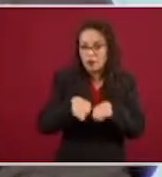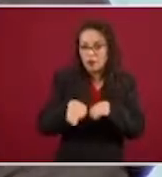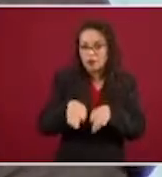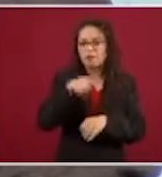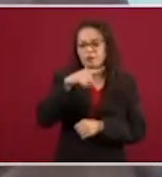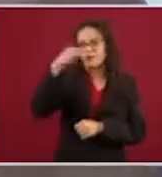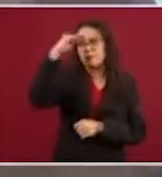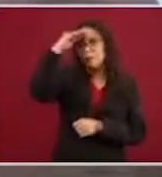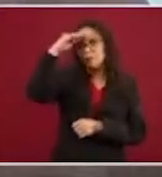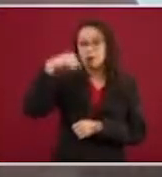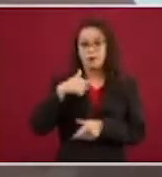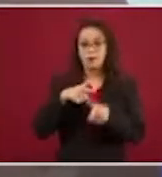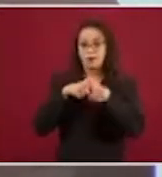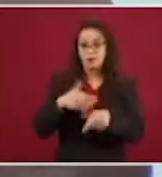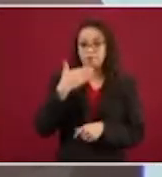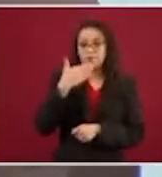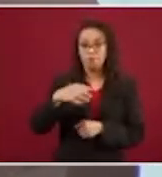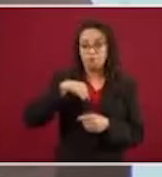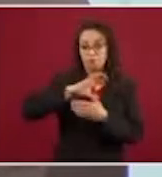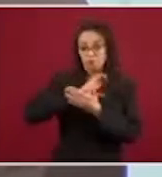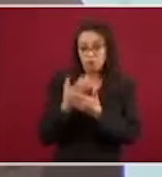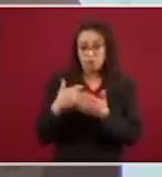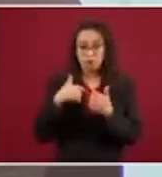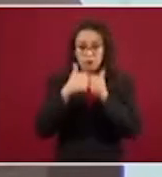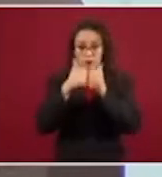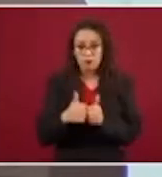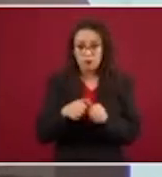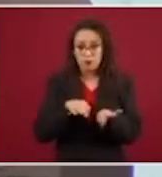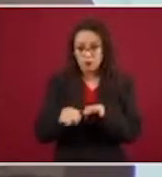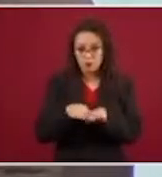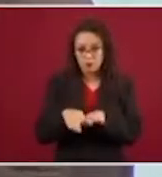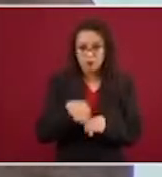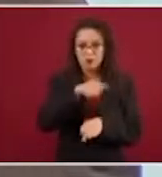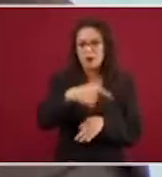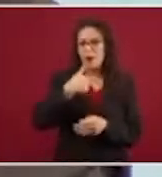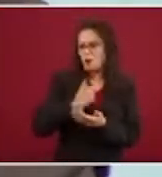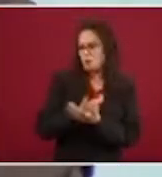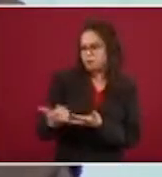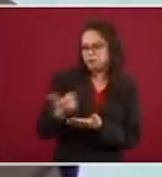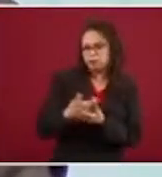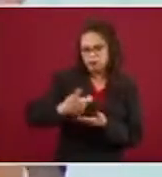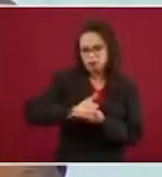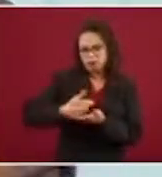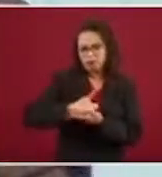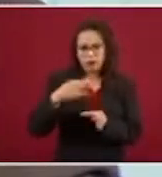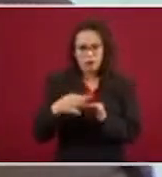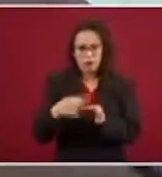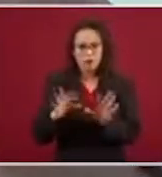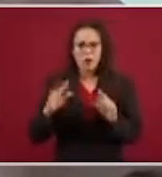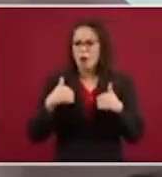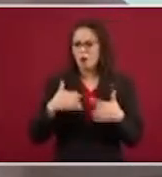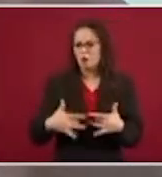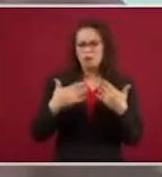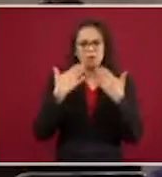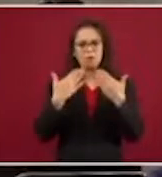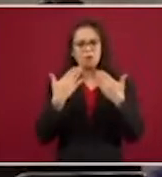estando contratado porque sigue estando su patrón pagándole la nómina, y él puede estar muy tranquilo con eso y dice que bueno, mi